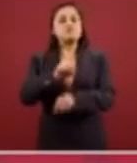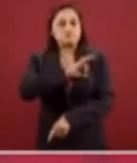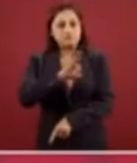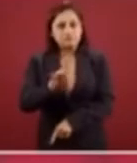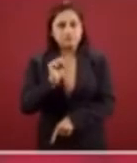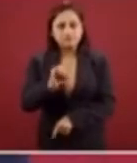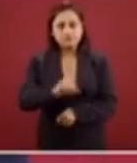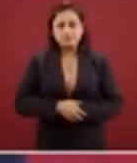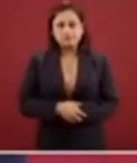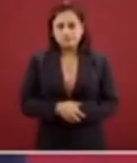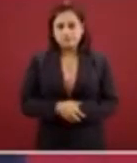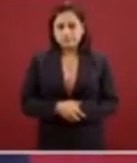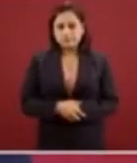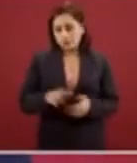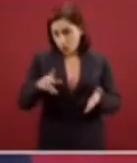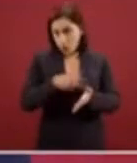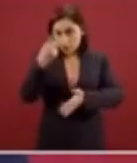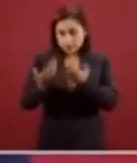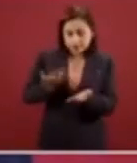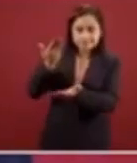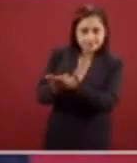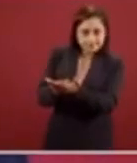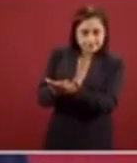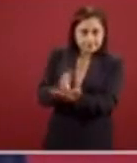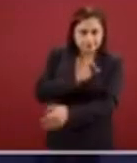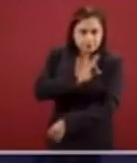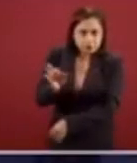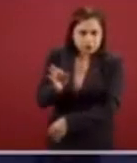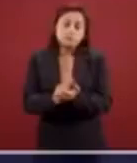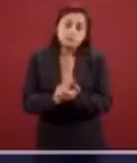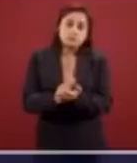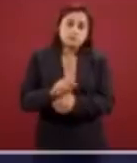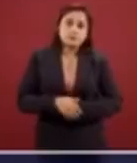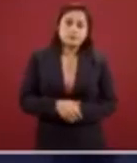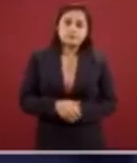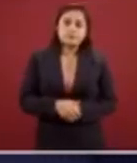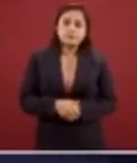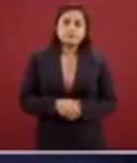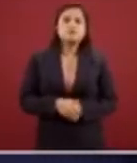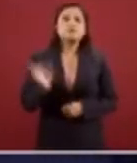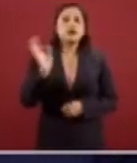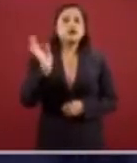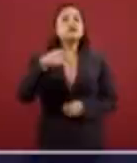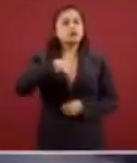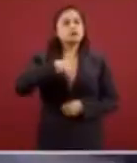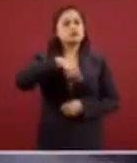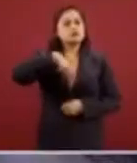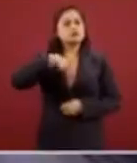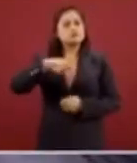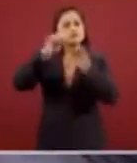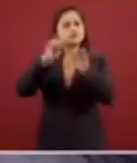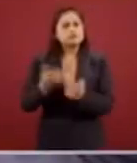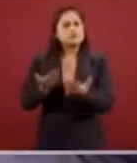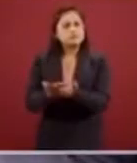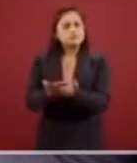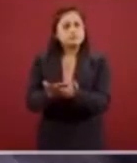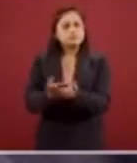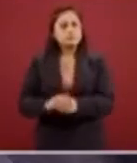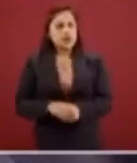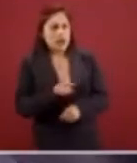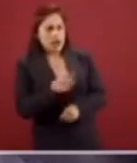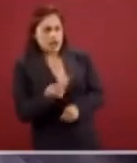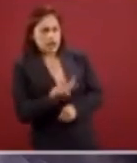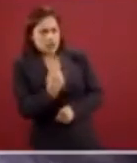volver a plantear la iniciativa de reforma a lo mejor hacemos nosotros una